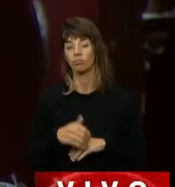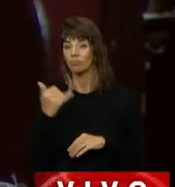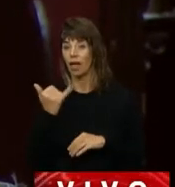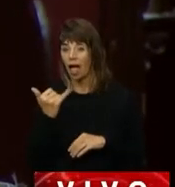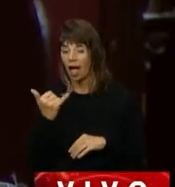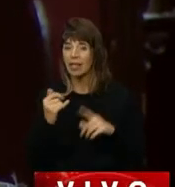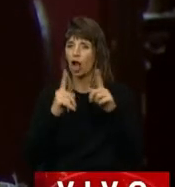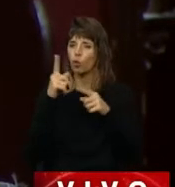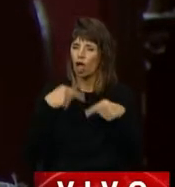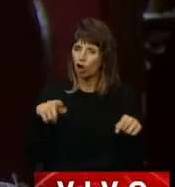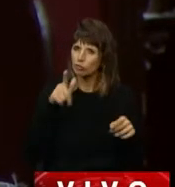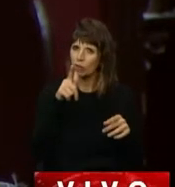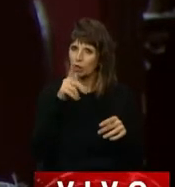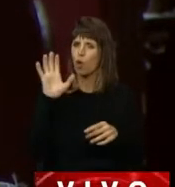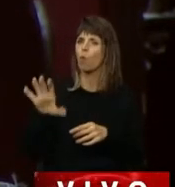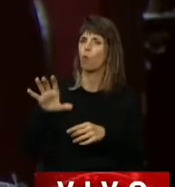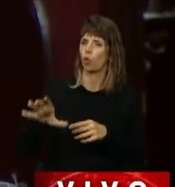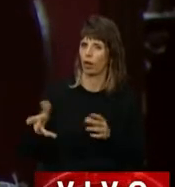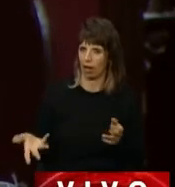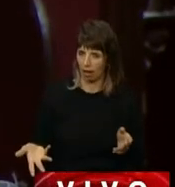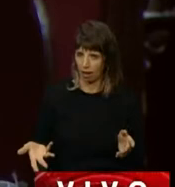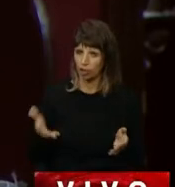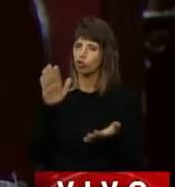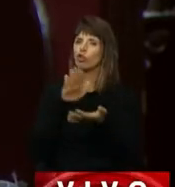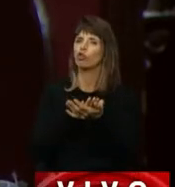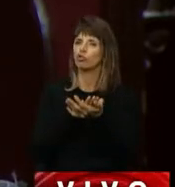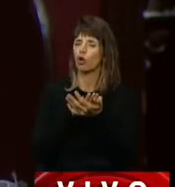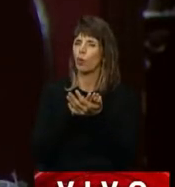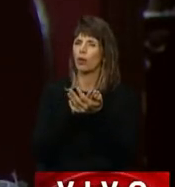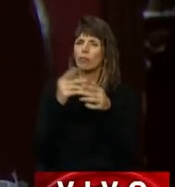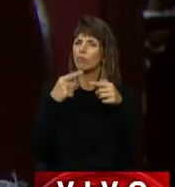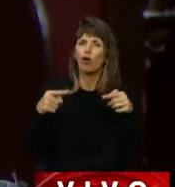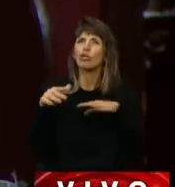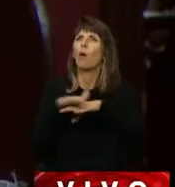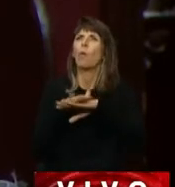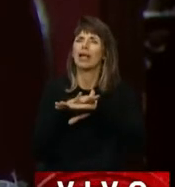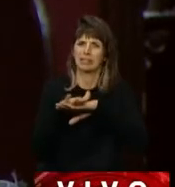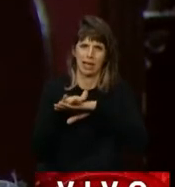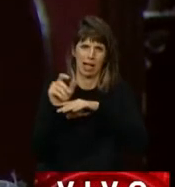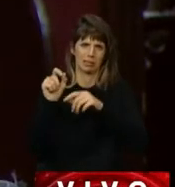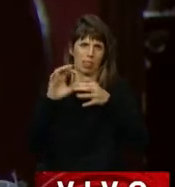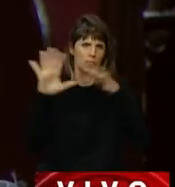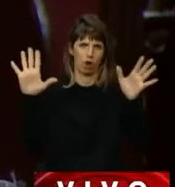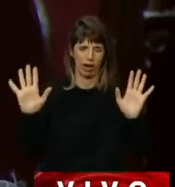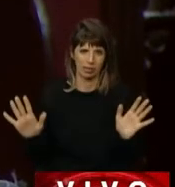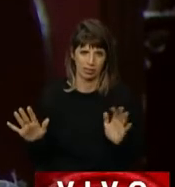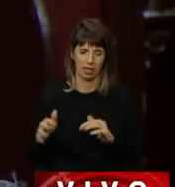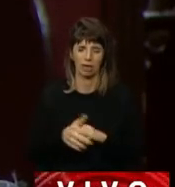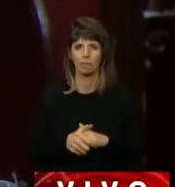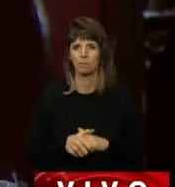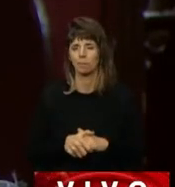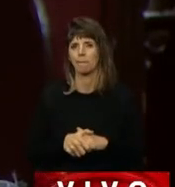paradójica la burla a cuestiones que son principios fundantes de la democracia. Ahí